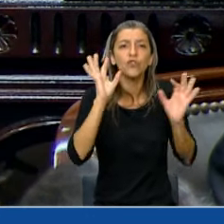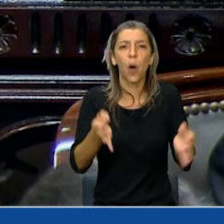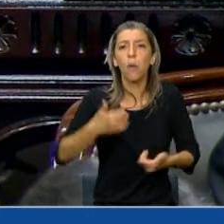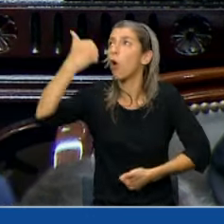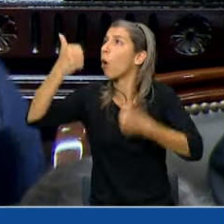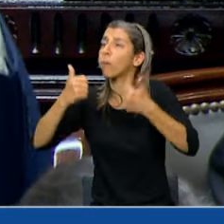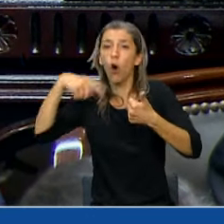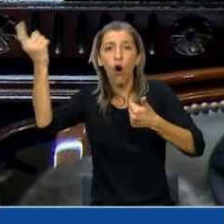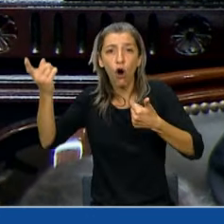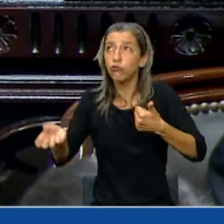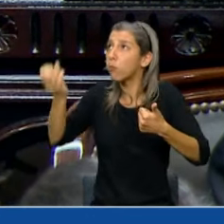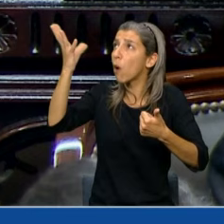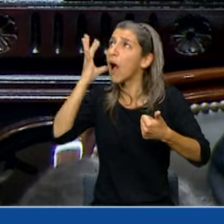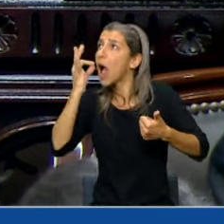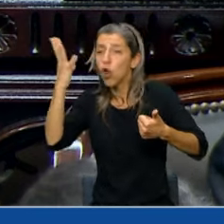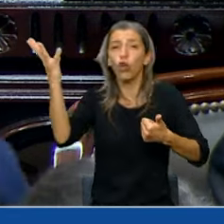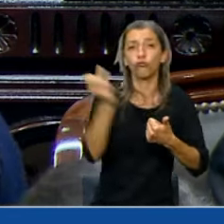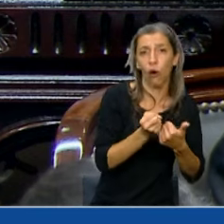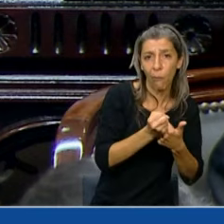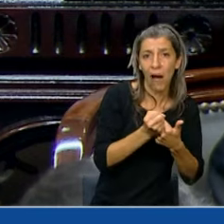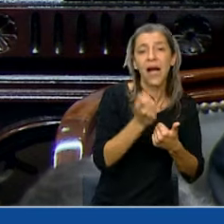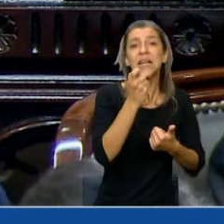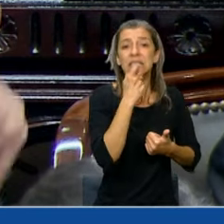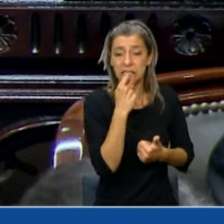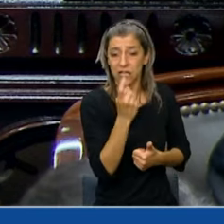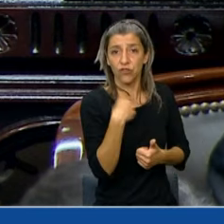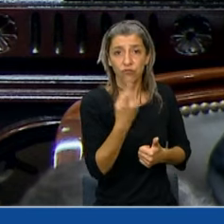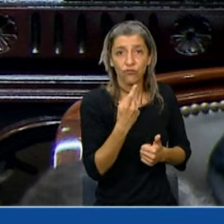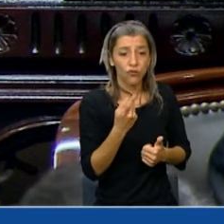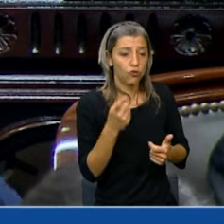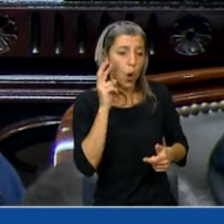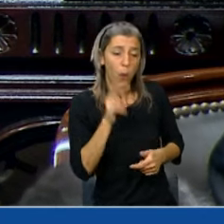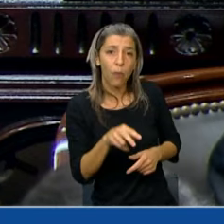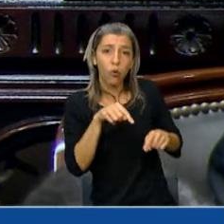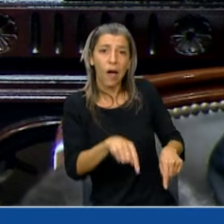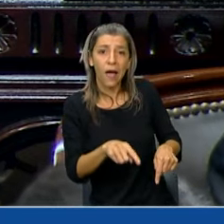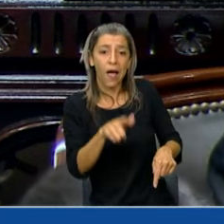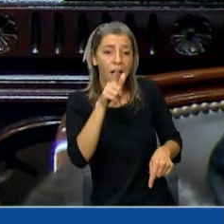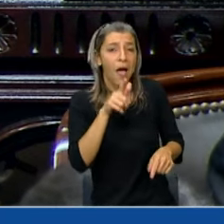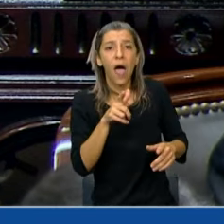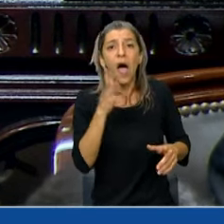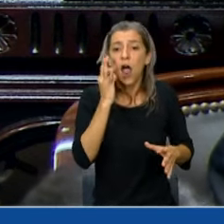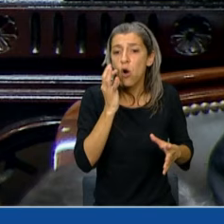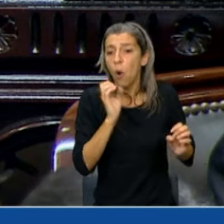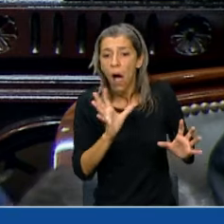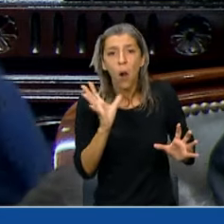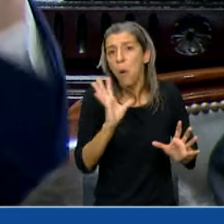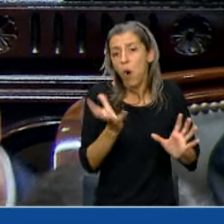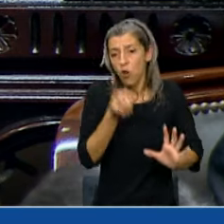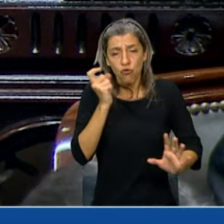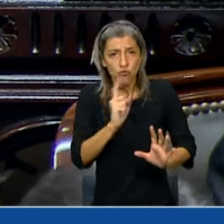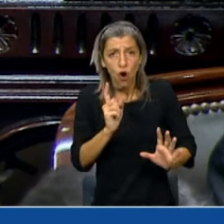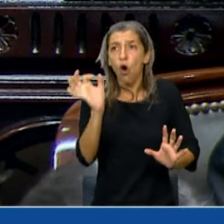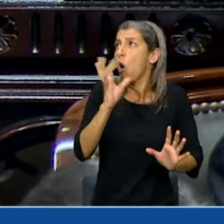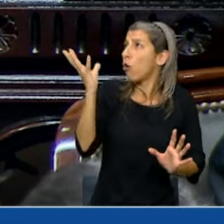tomamos y si algo Es malo Aunque lo haga alguien nuestro laboratorio no lo tomamos trabajamos en equipo miramos